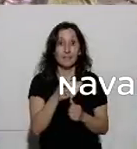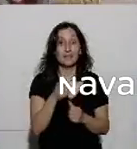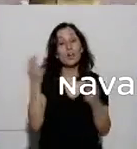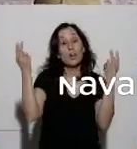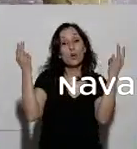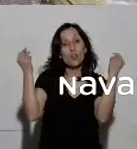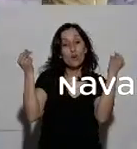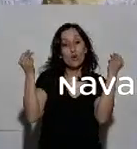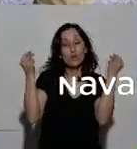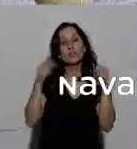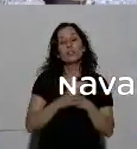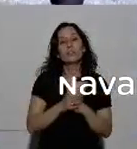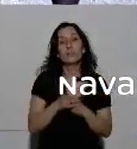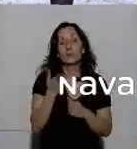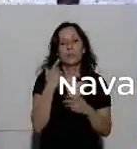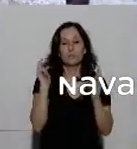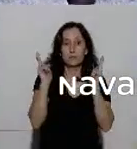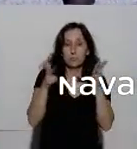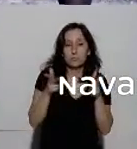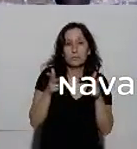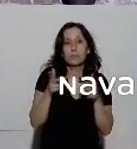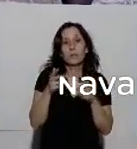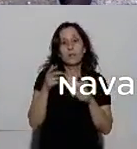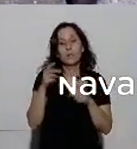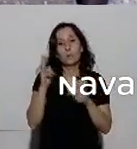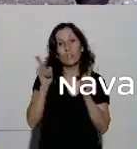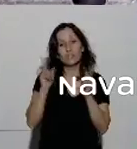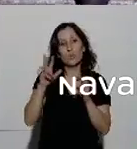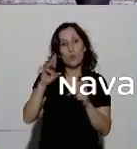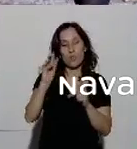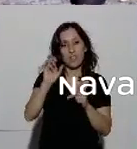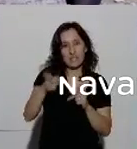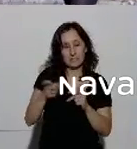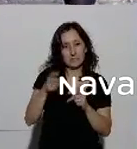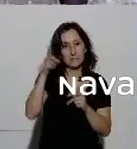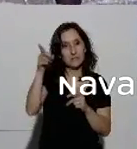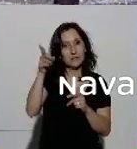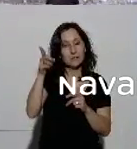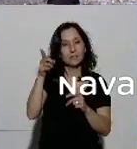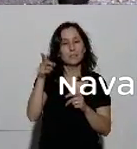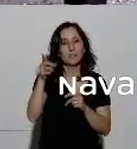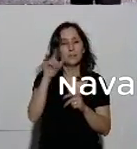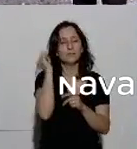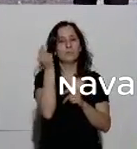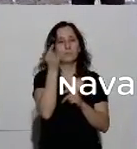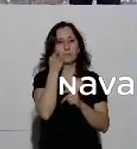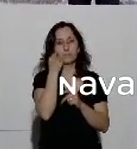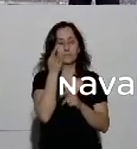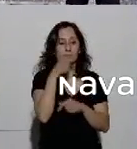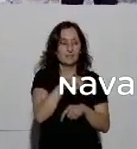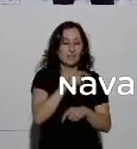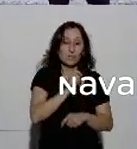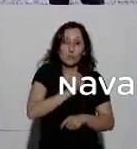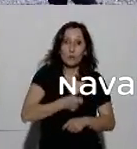Logroño, o primero el abad del monasterio de Ordaz, que hace llegar el rumor a Logroño, al Tribunal de